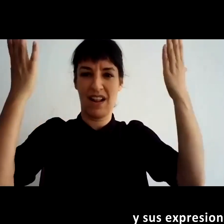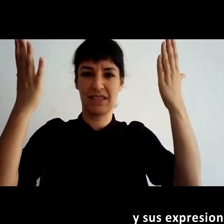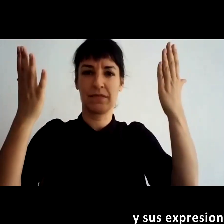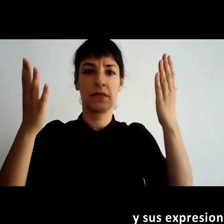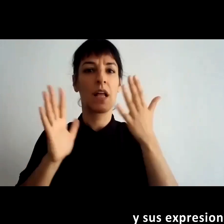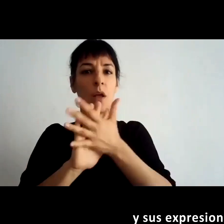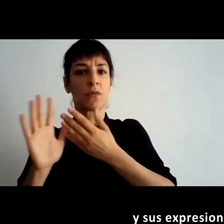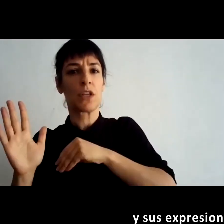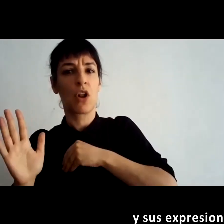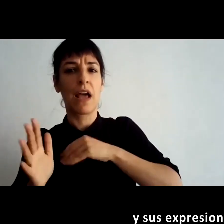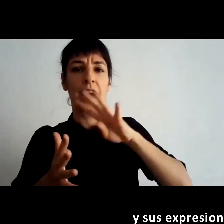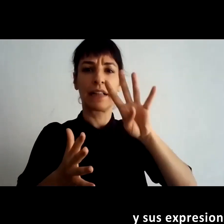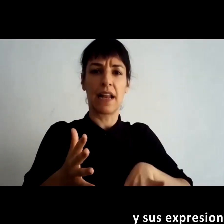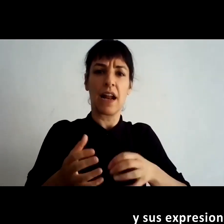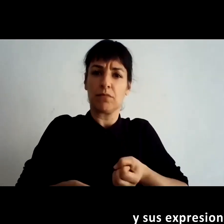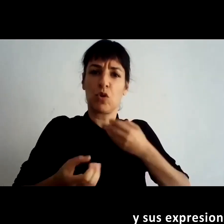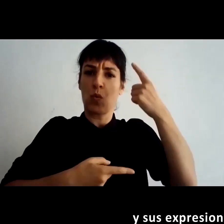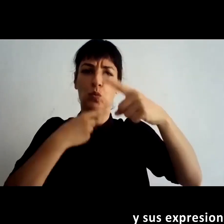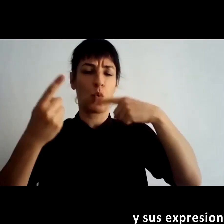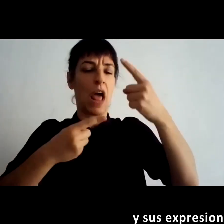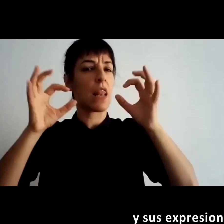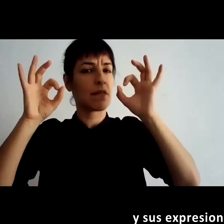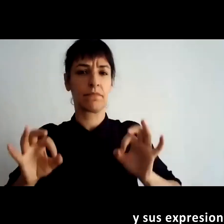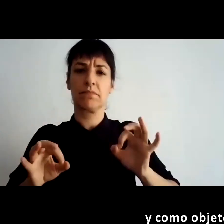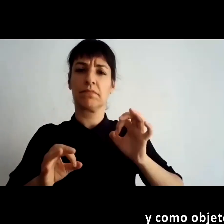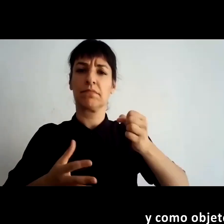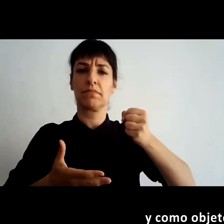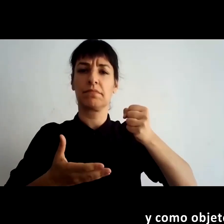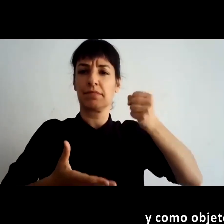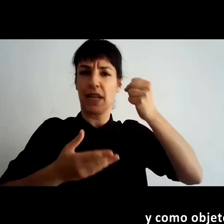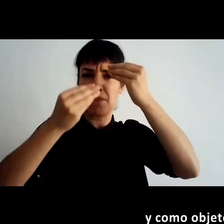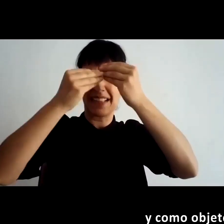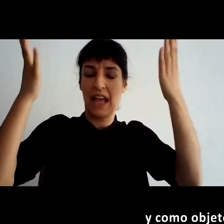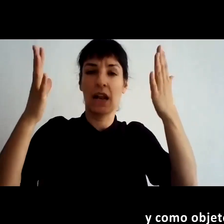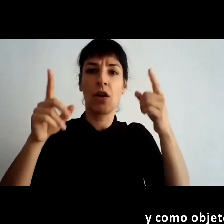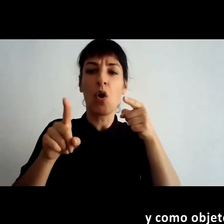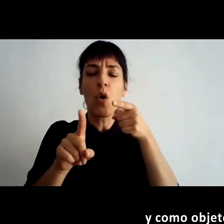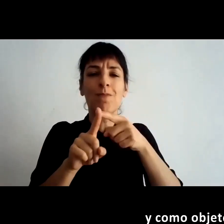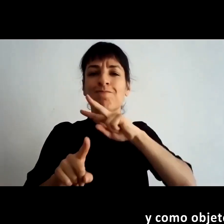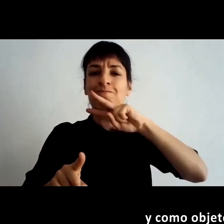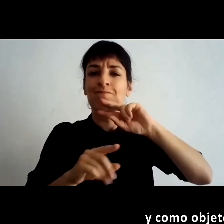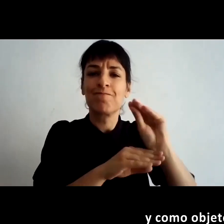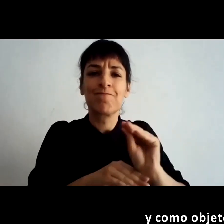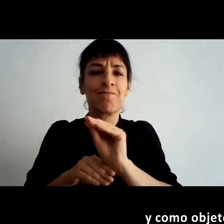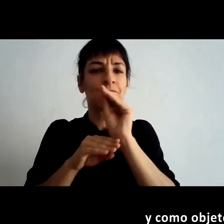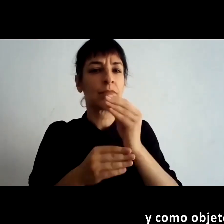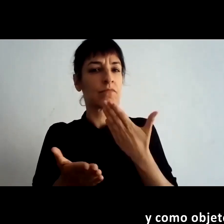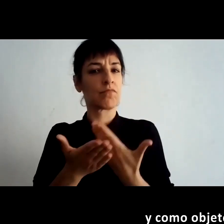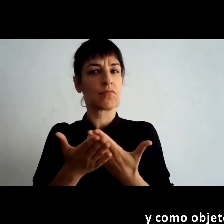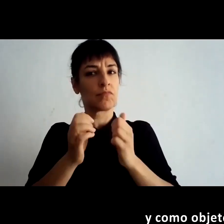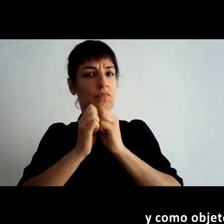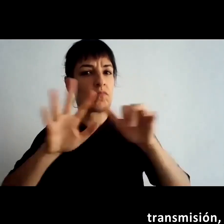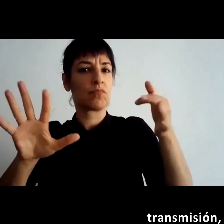culturales como bienes de patrimonio cultural inmaterial y como objeto de salvaguarda, garantizando su adecuada